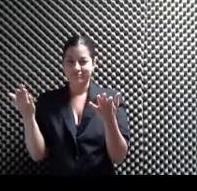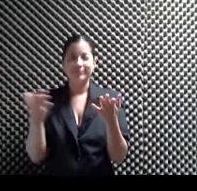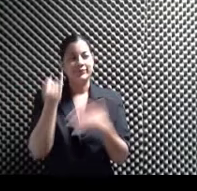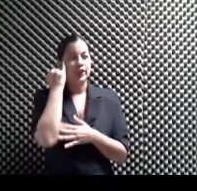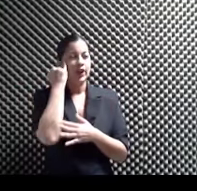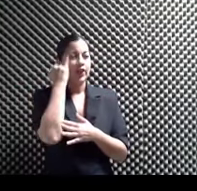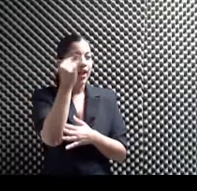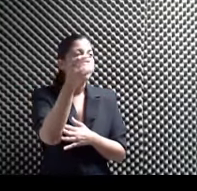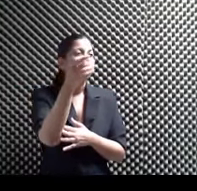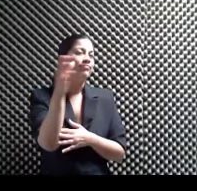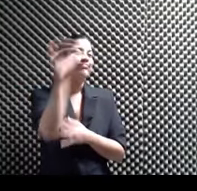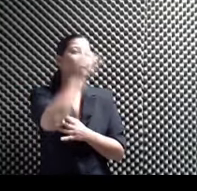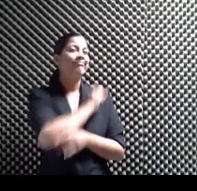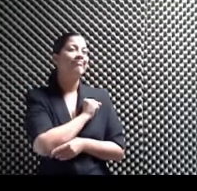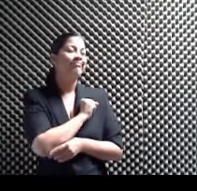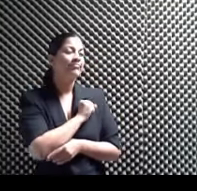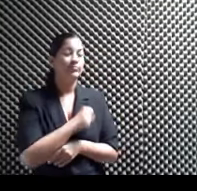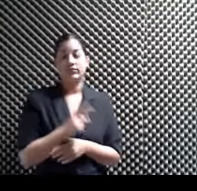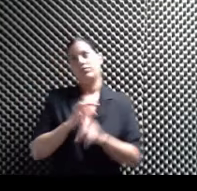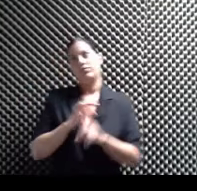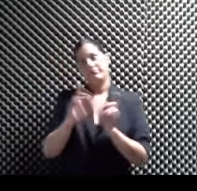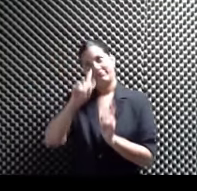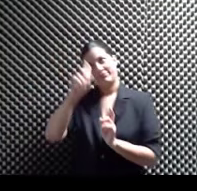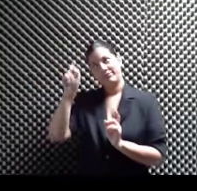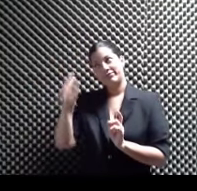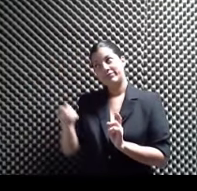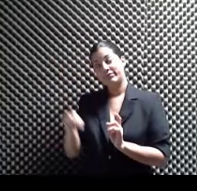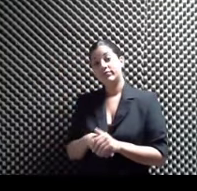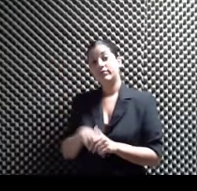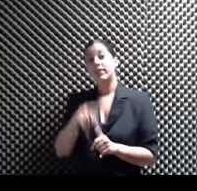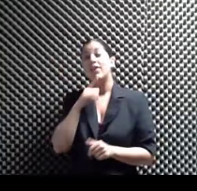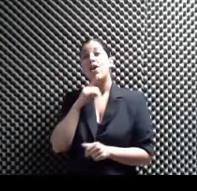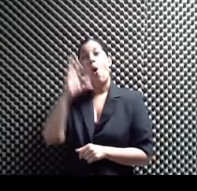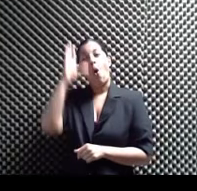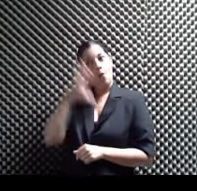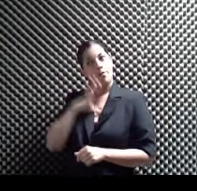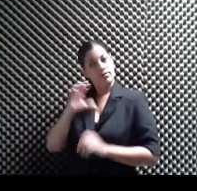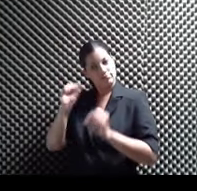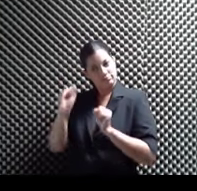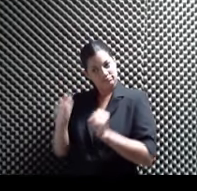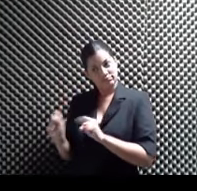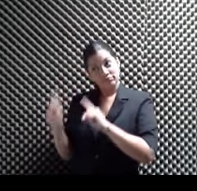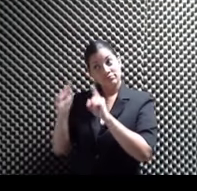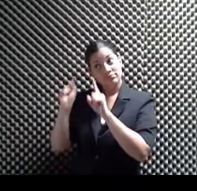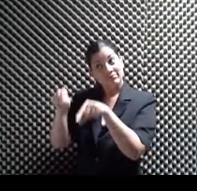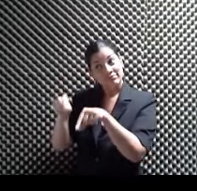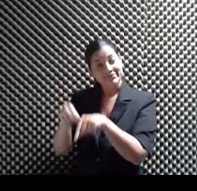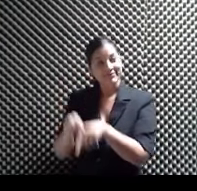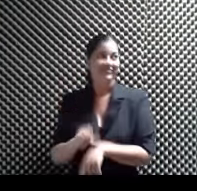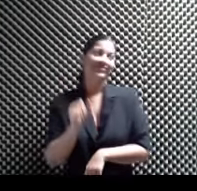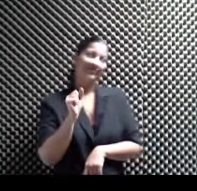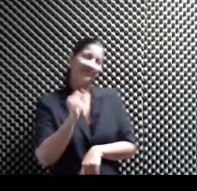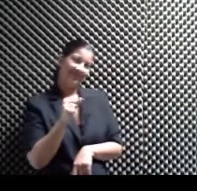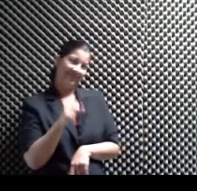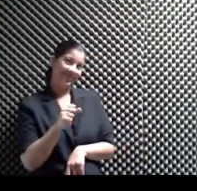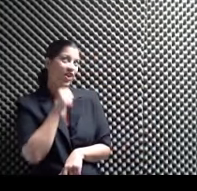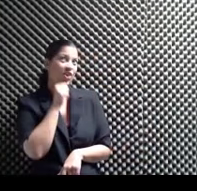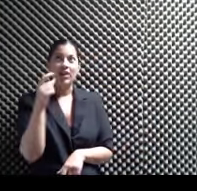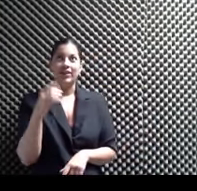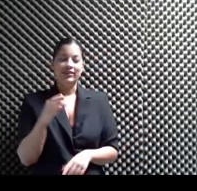Ahora lo mencionas Te hago la pregunta ¿Es apto para varones? El espectáculo Es apto para varones Porque tampoco Es que me le vaya a caer La bomba